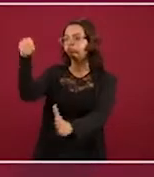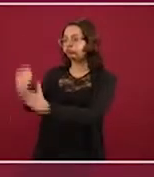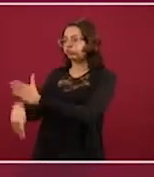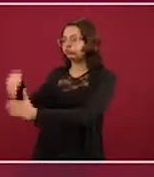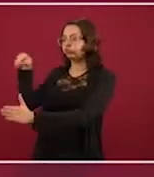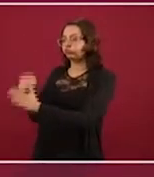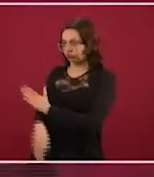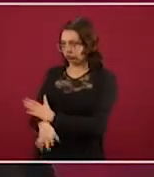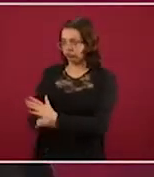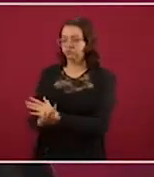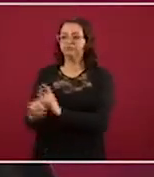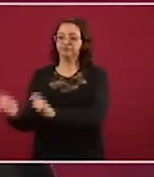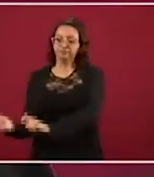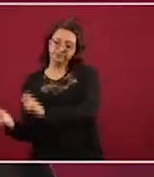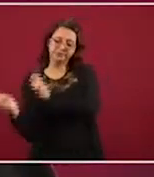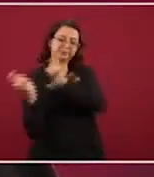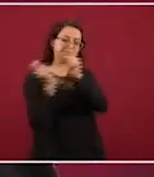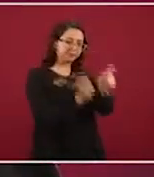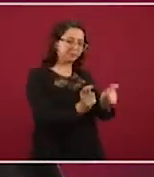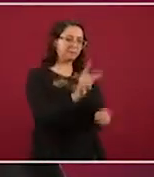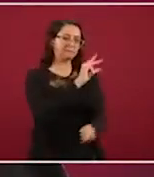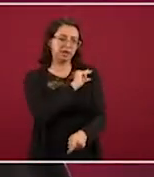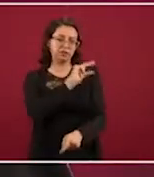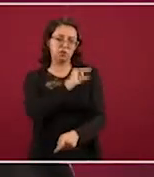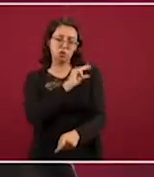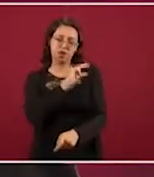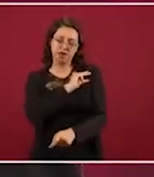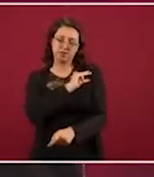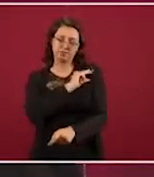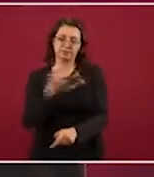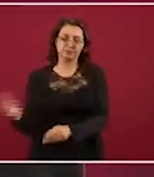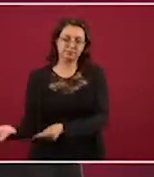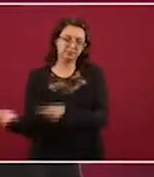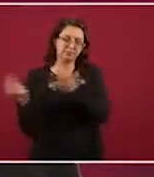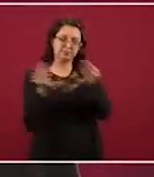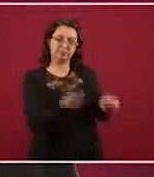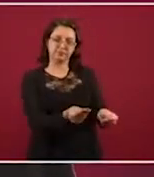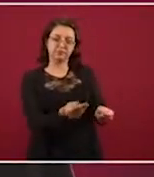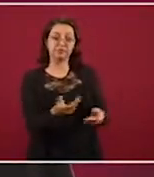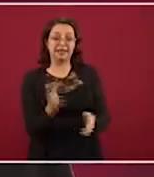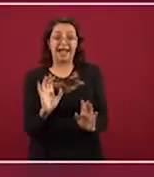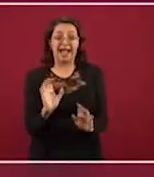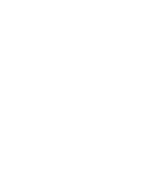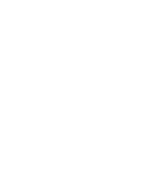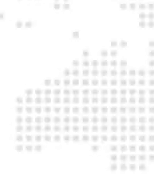a particulares. Eso se detuvo